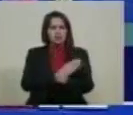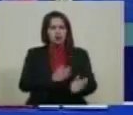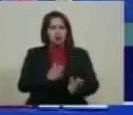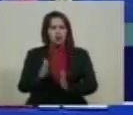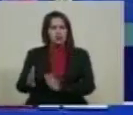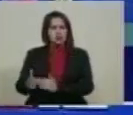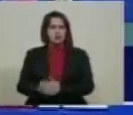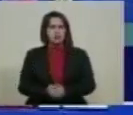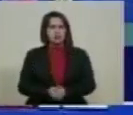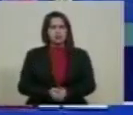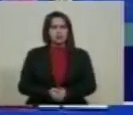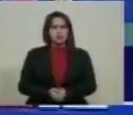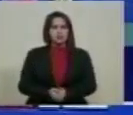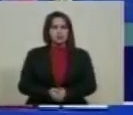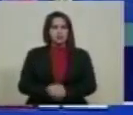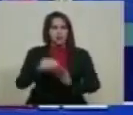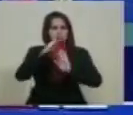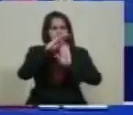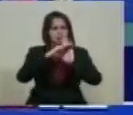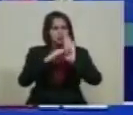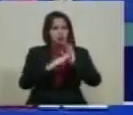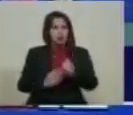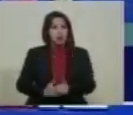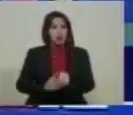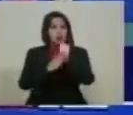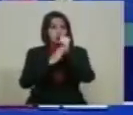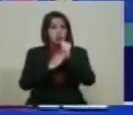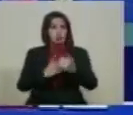organizativo de los niveles de dirección,